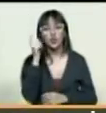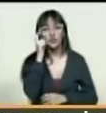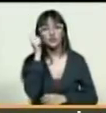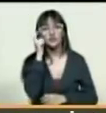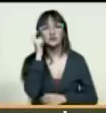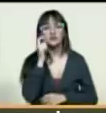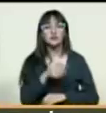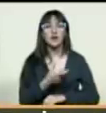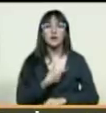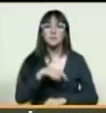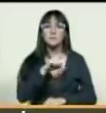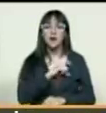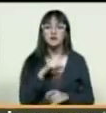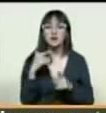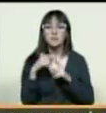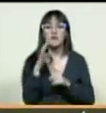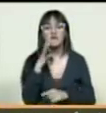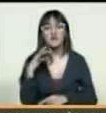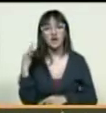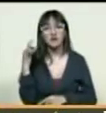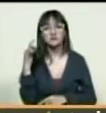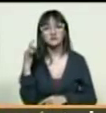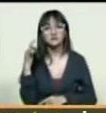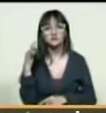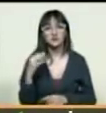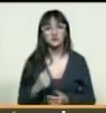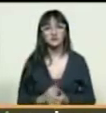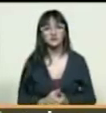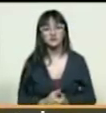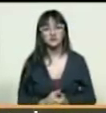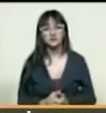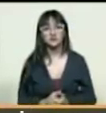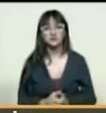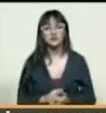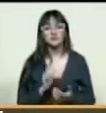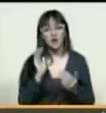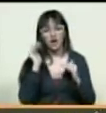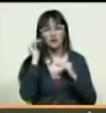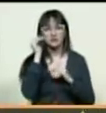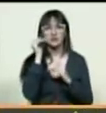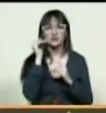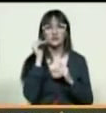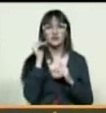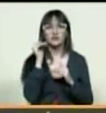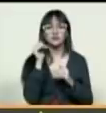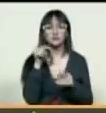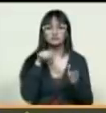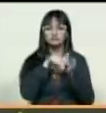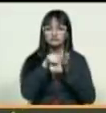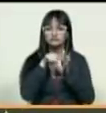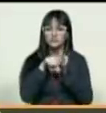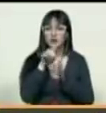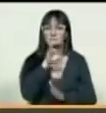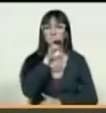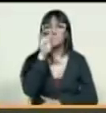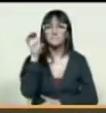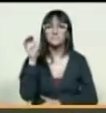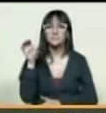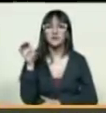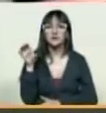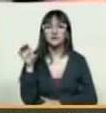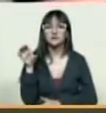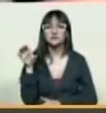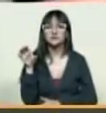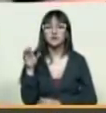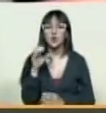en España y en Francia, y luego vamos a ir atendiendo, sobre todo en aquellas zonas, en aquellos países, en aquellas ciudades donde los